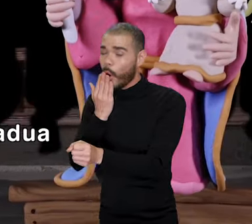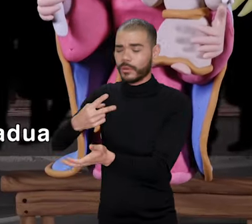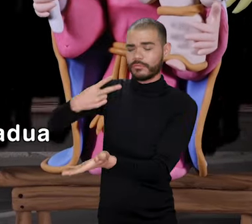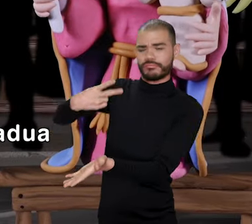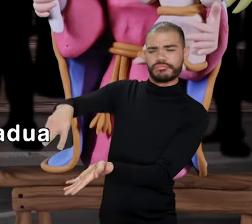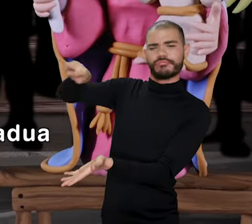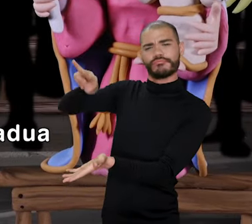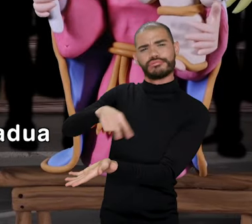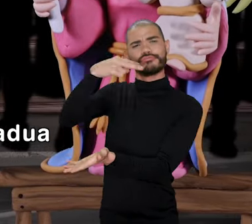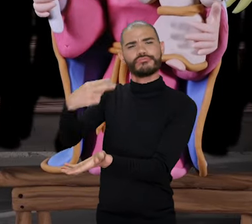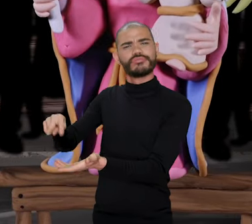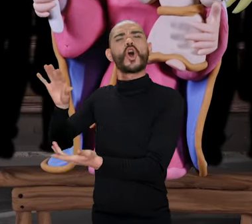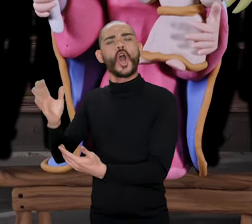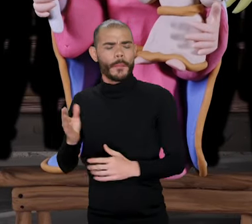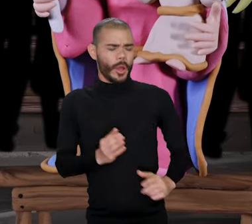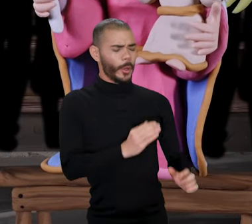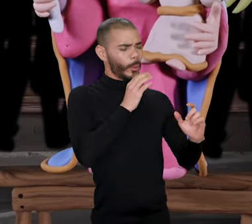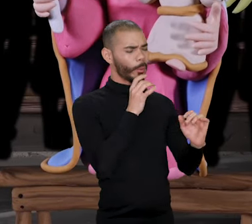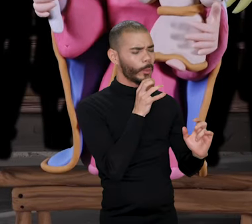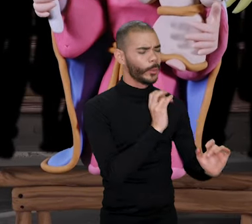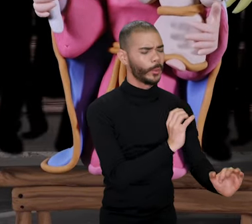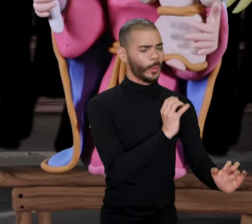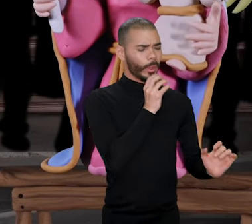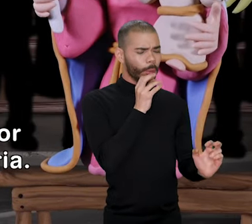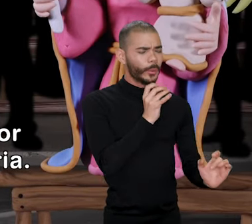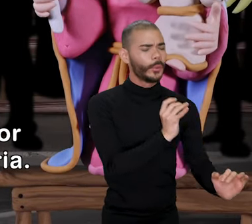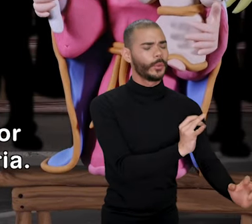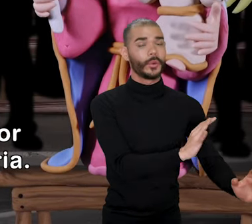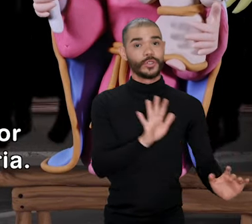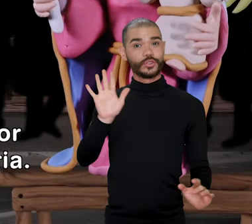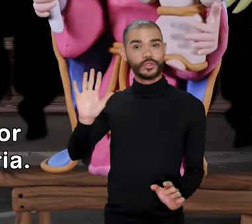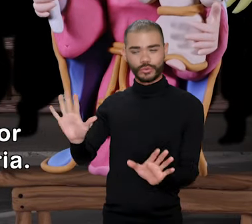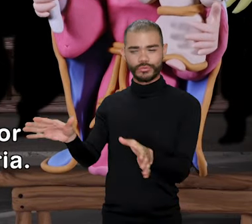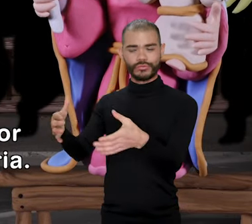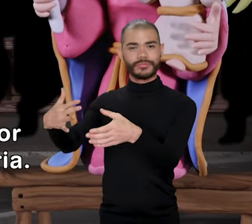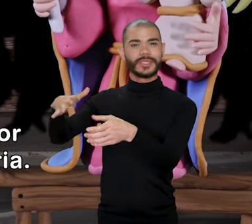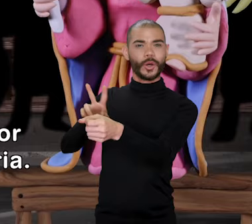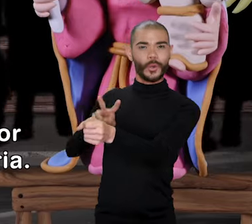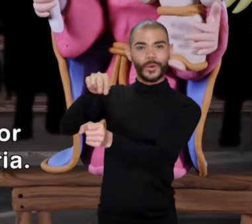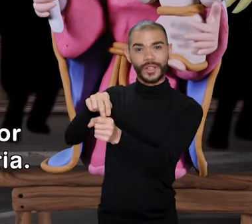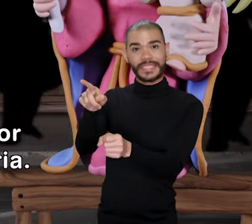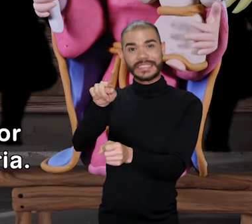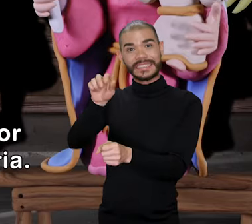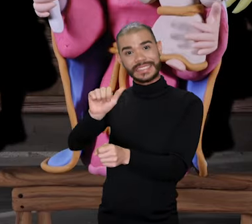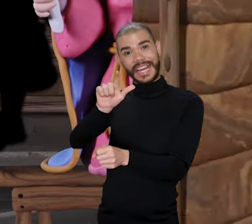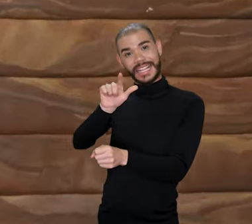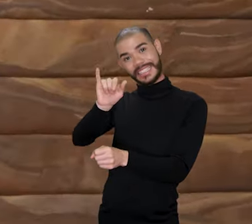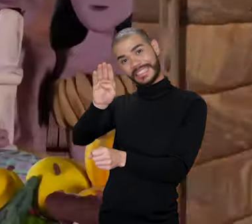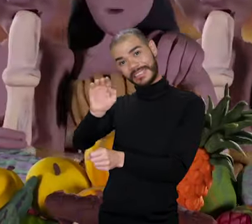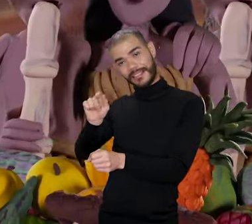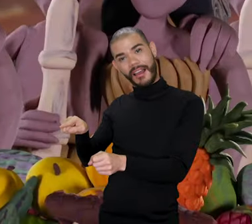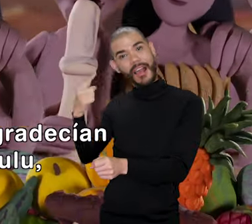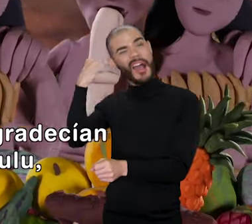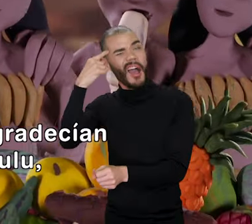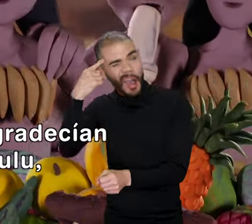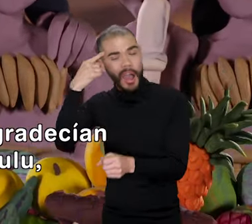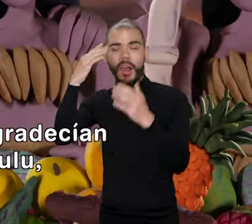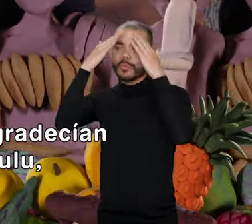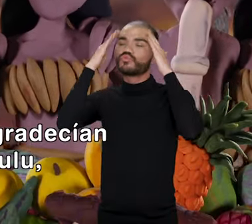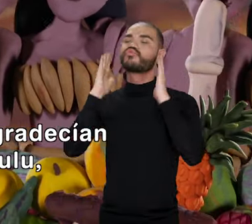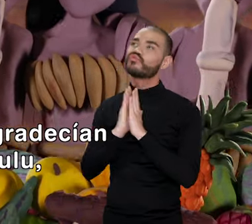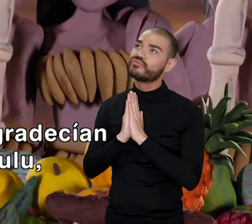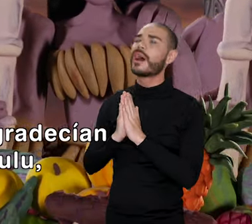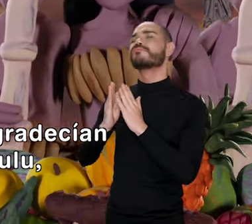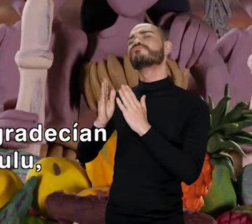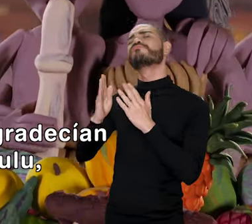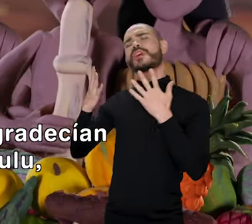de guadua llamadas botutos, los indígenas Saliwa celebran la fiesta en honor a la Virgen de la Candelaria.